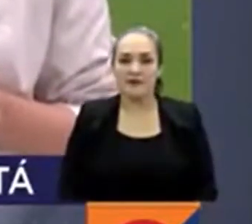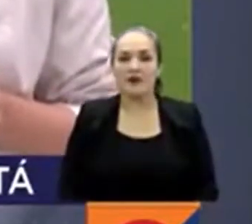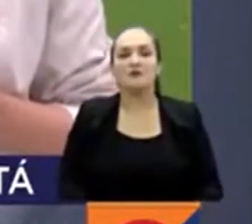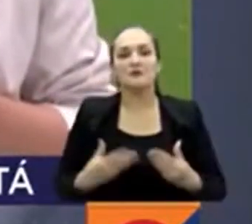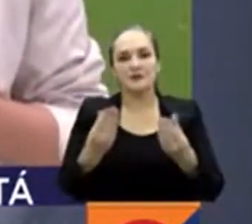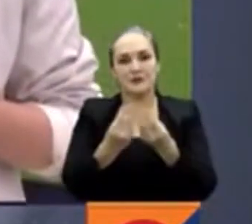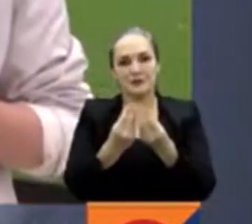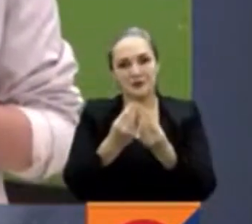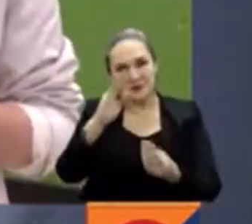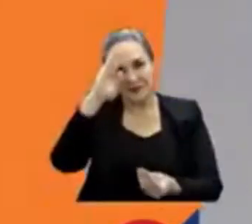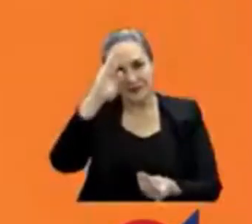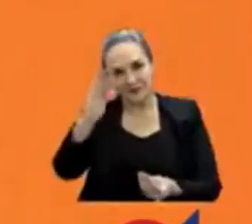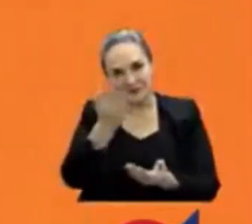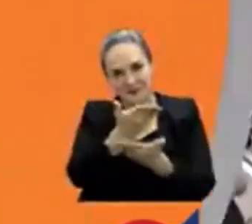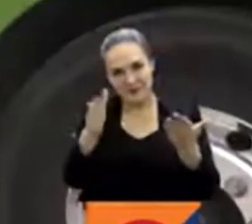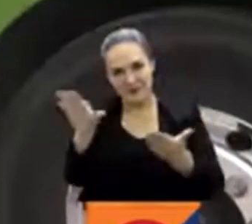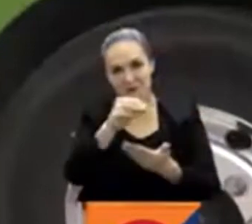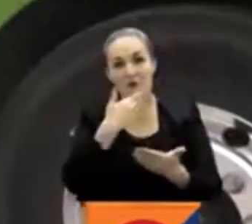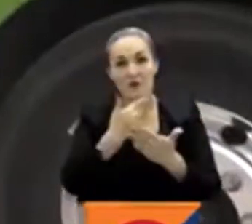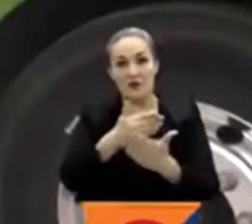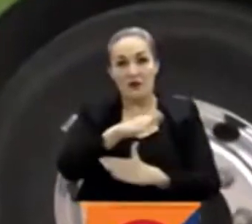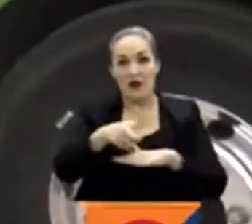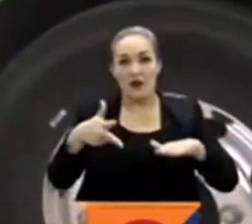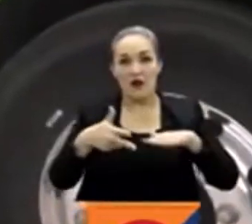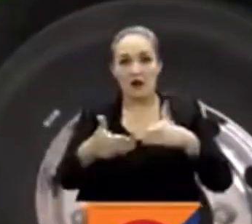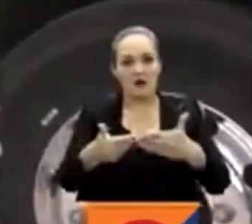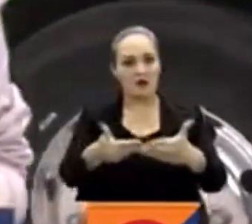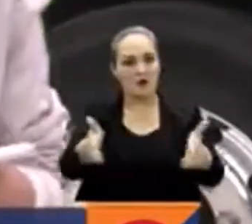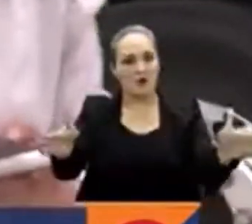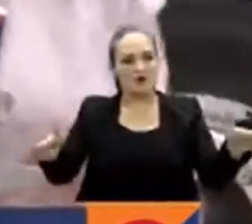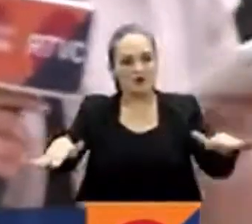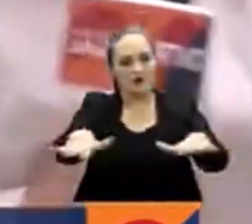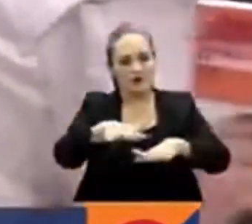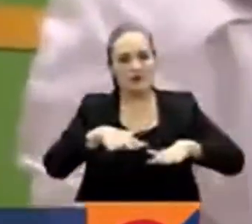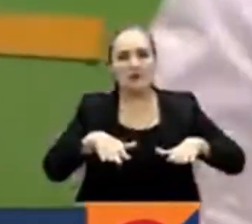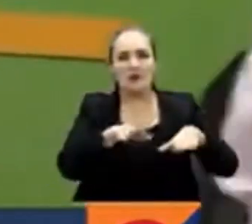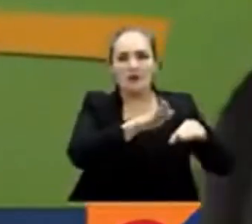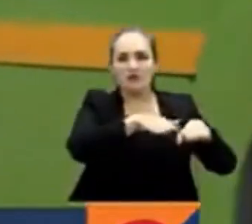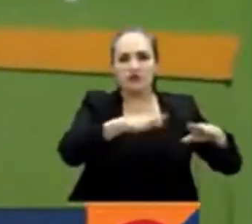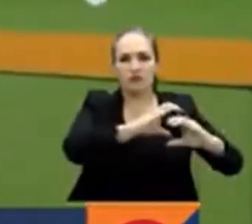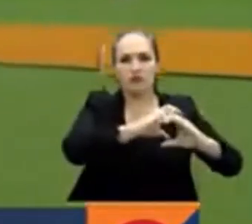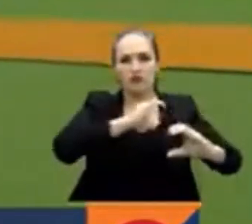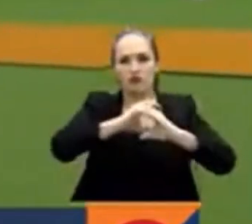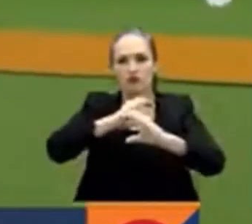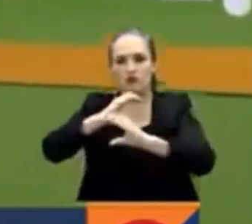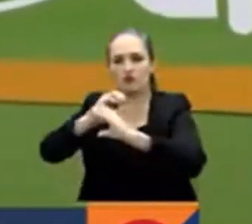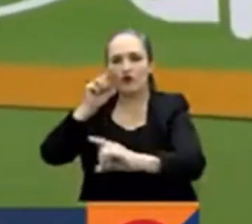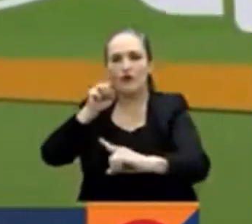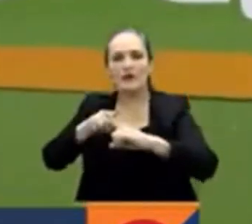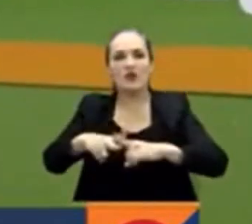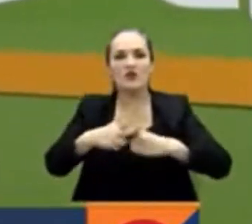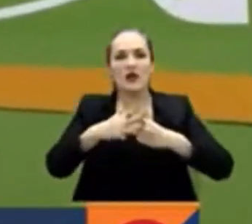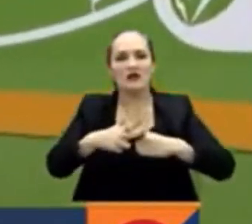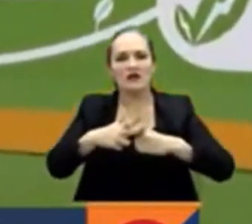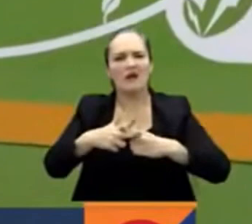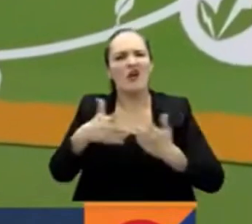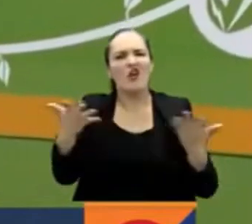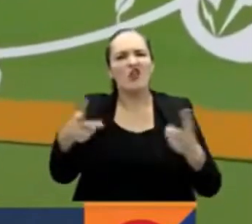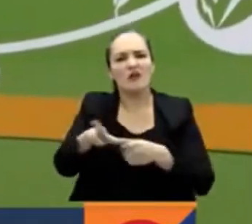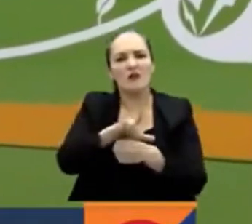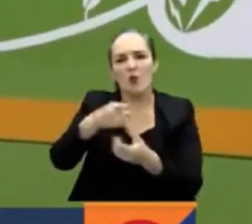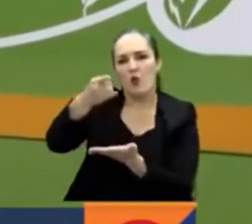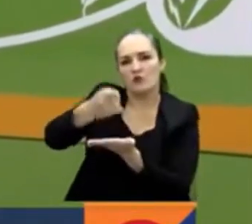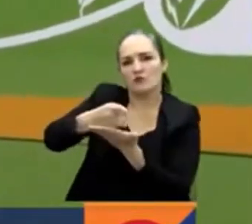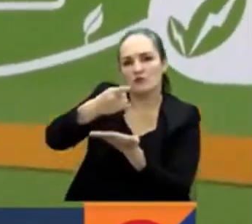Compañeros, buenas tardes. Además de la inauguración de este patio taller ubicado en la localidad Usme, además se